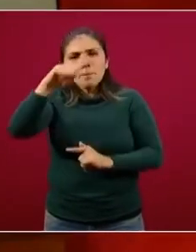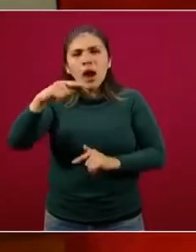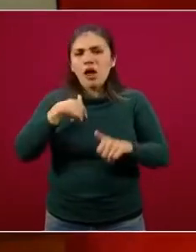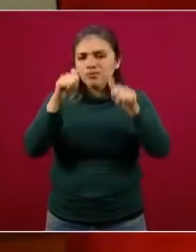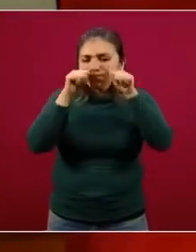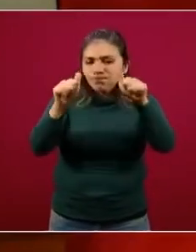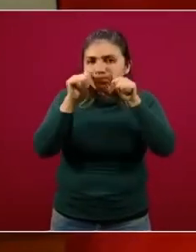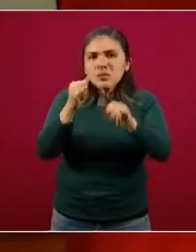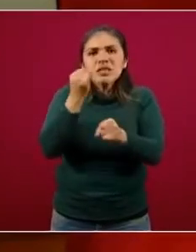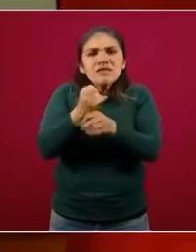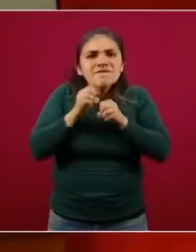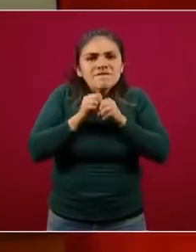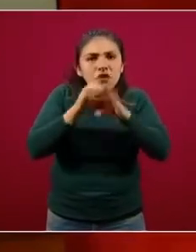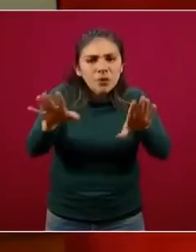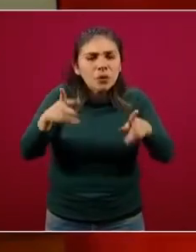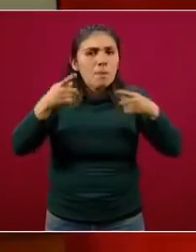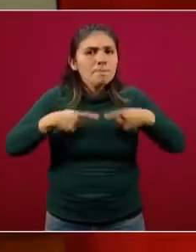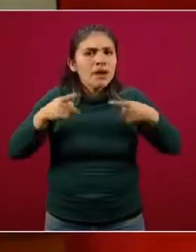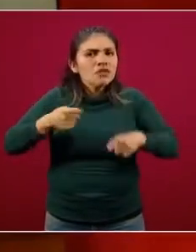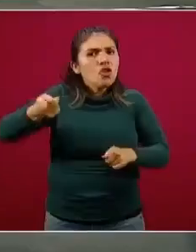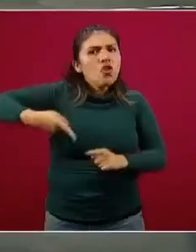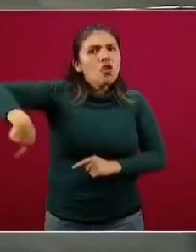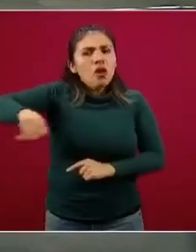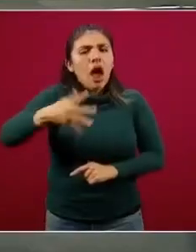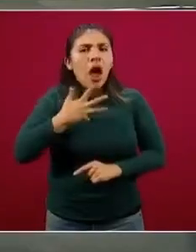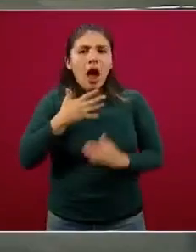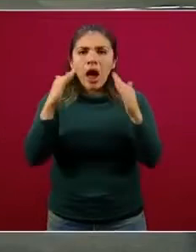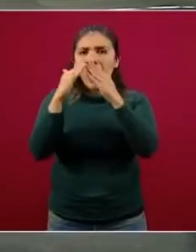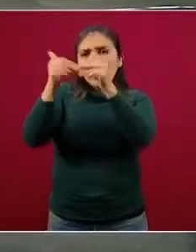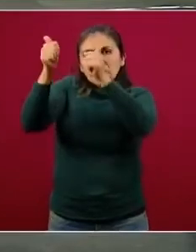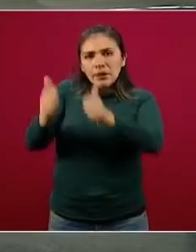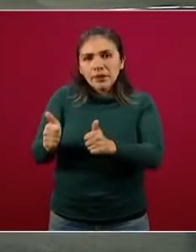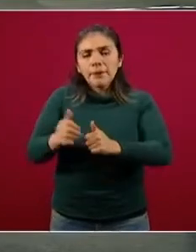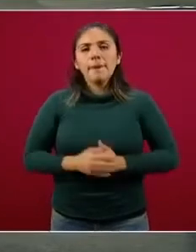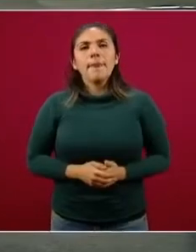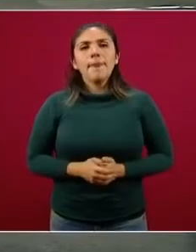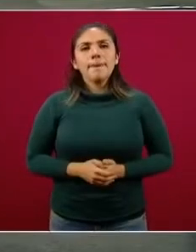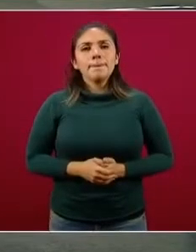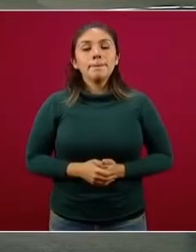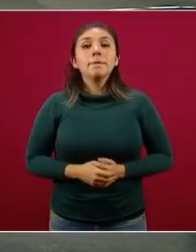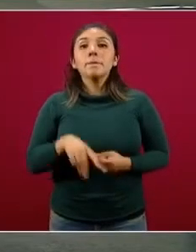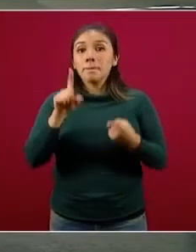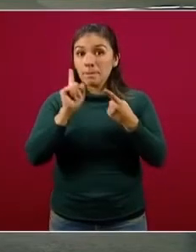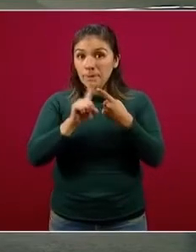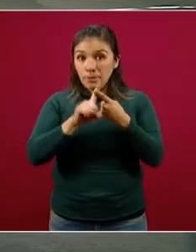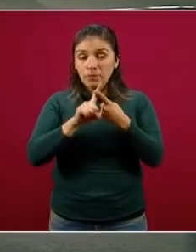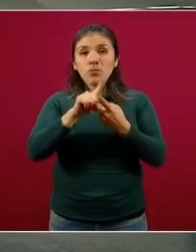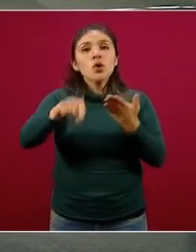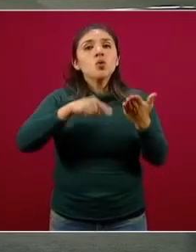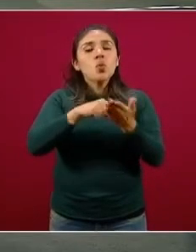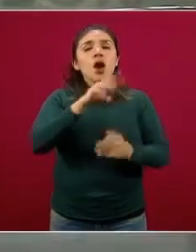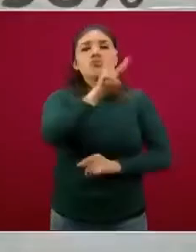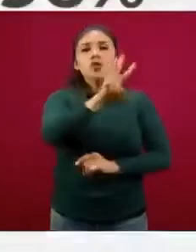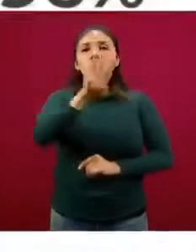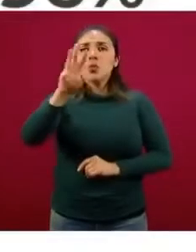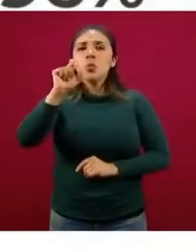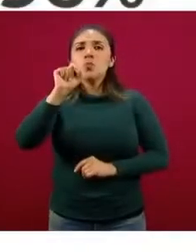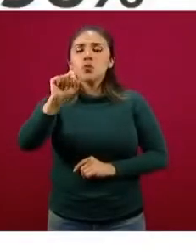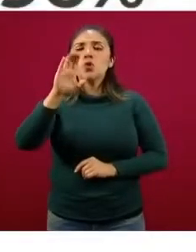mejor información a las personas que están en casa. Tenemos primero el sitio